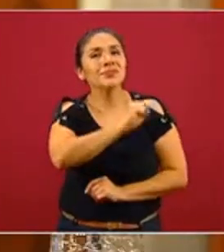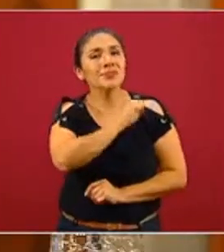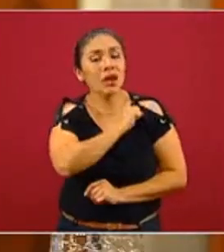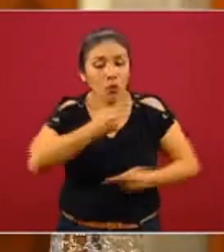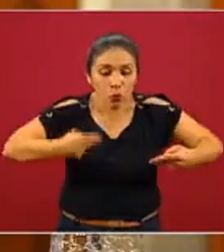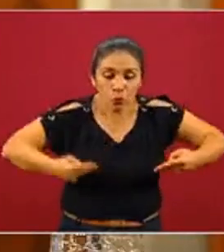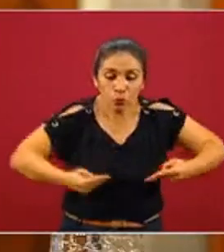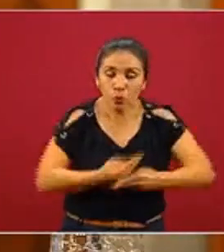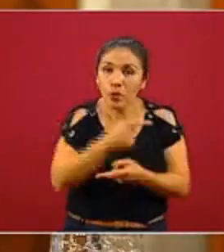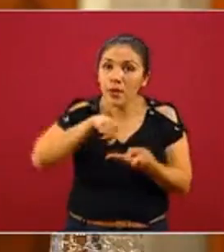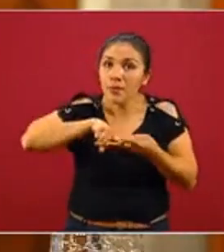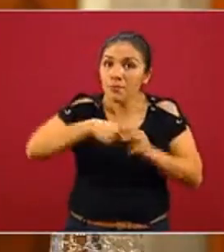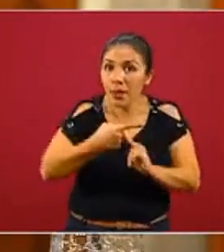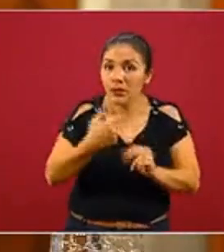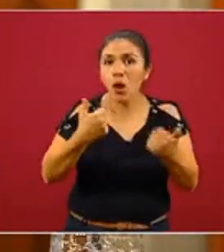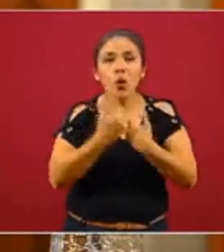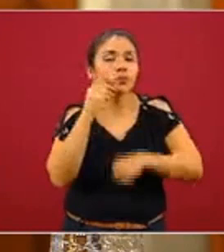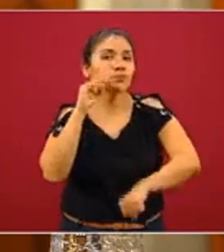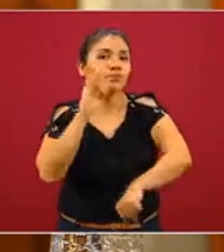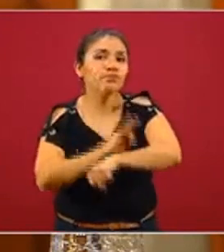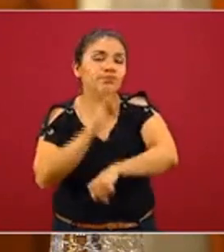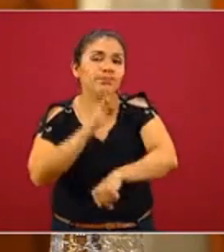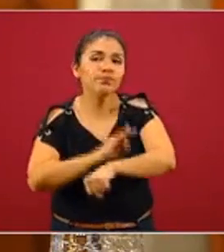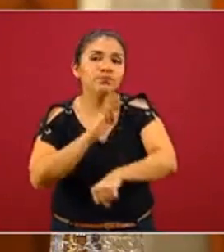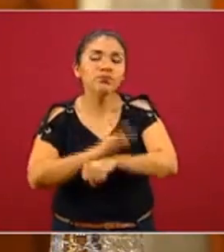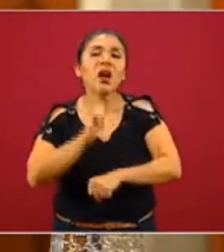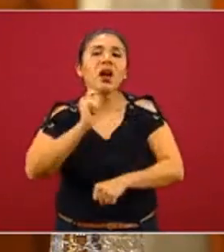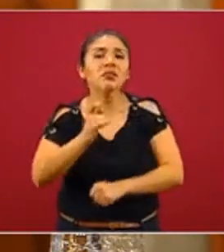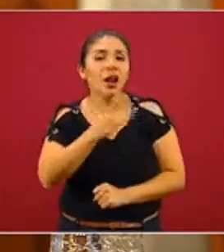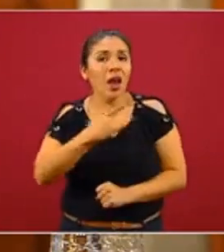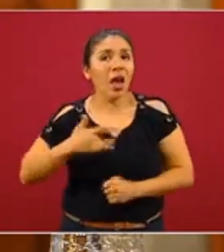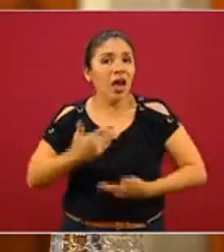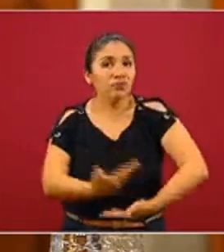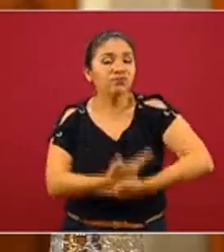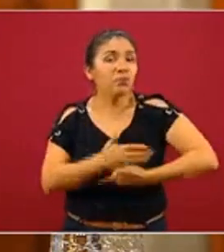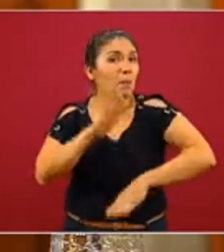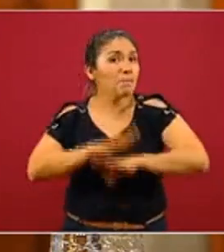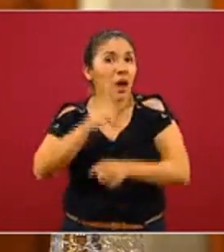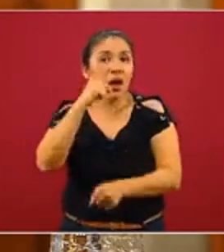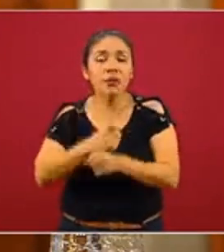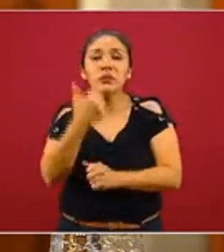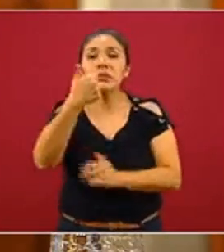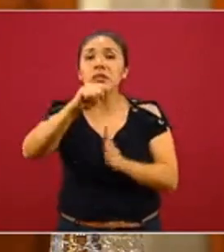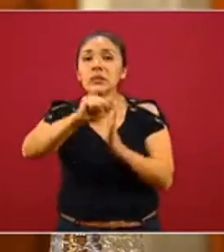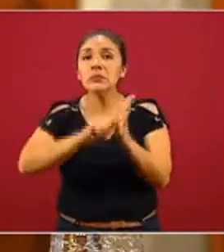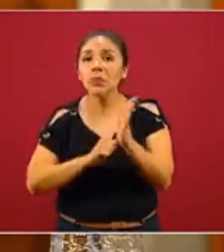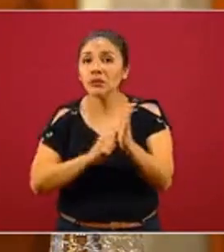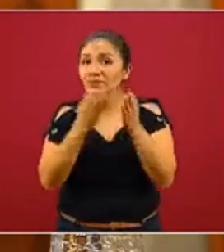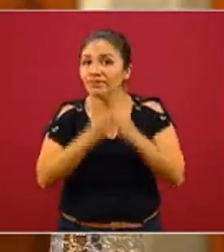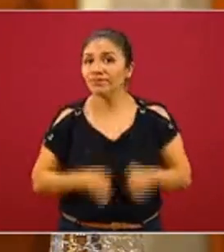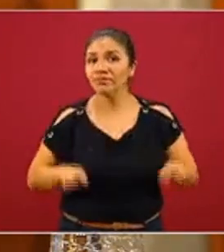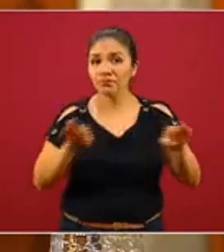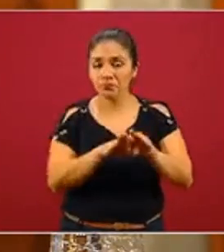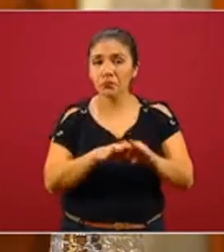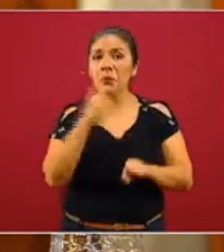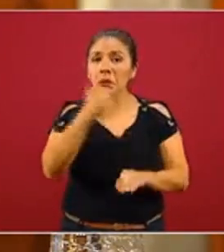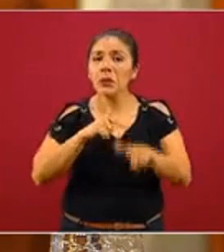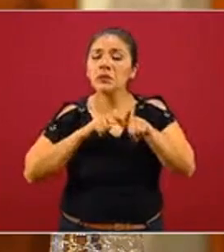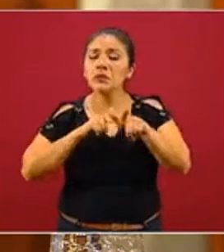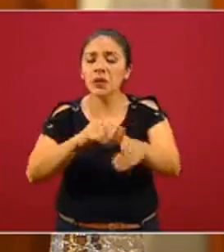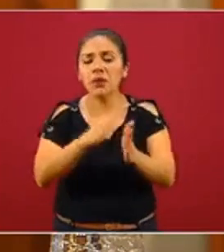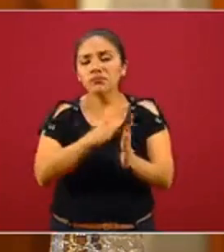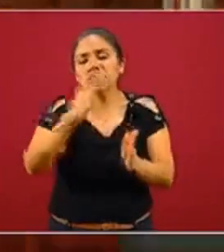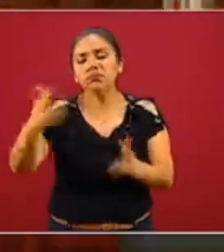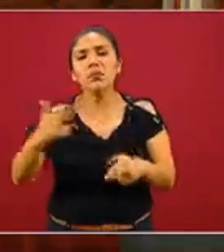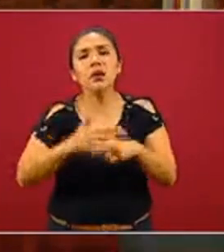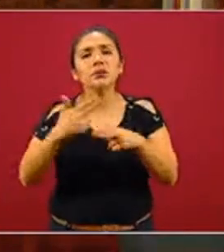nacimiento, protegiendo la lactancia materna exclusiva por 6 meses y continuada hasta los 2 años